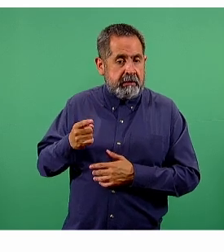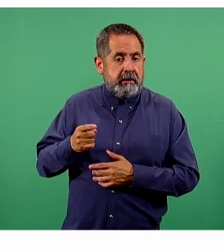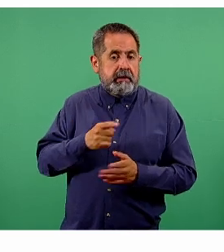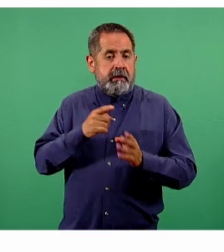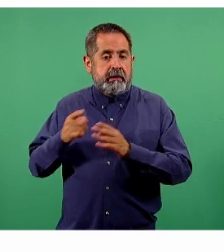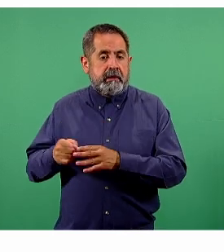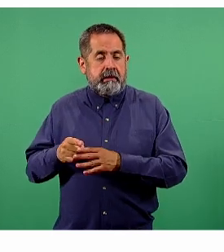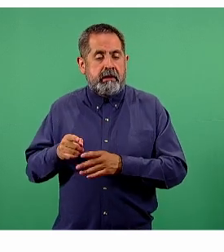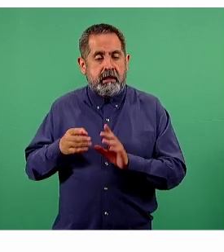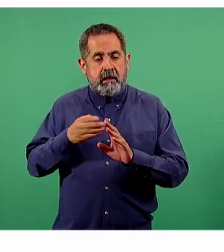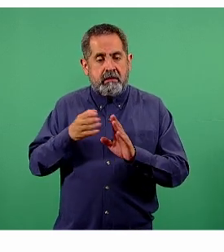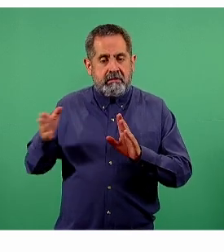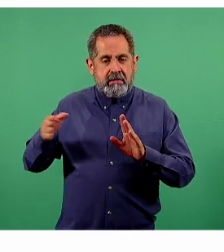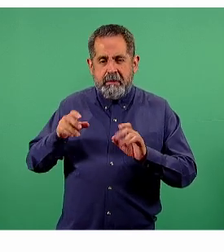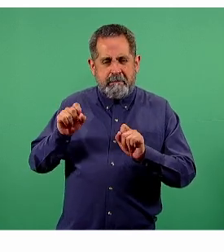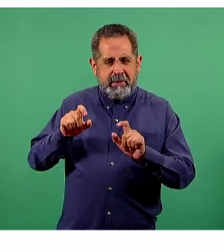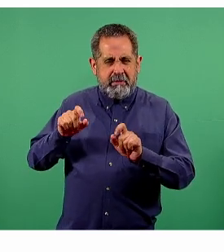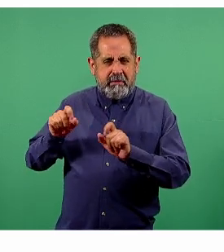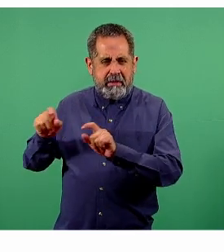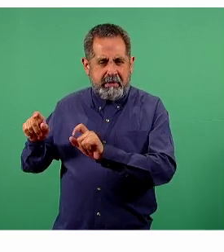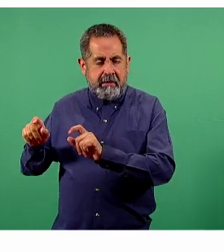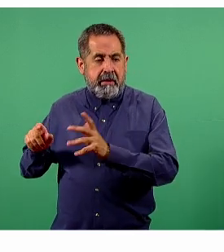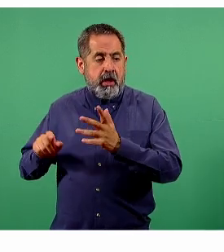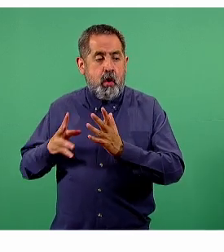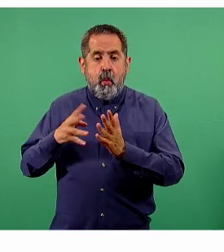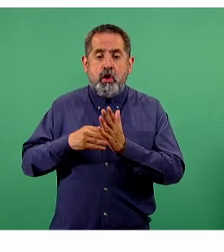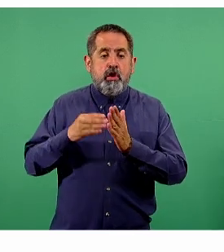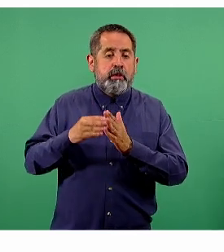9.136.725, las demás sin cambios esta semana,